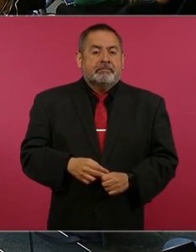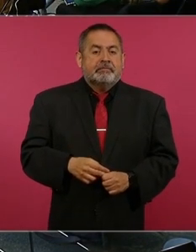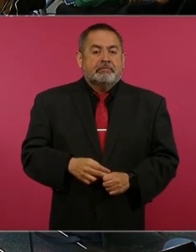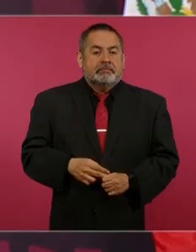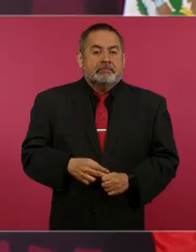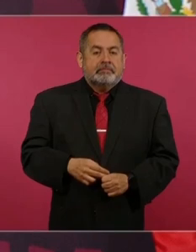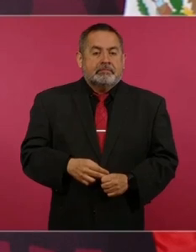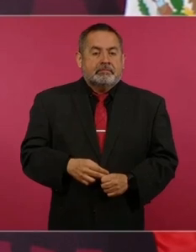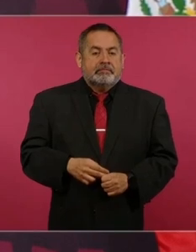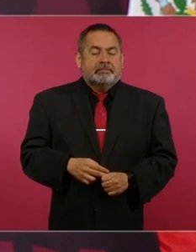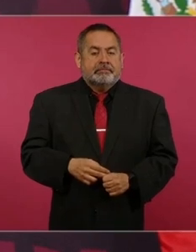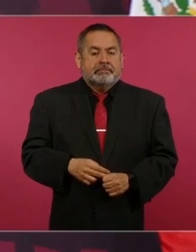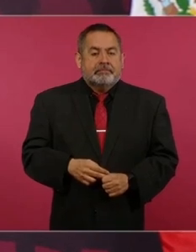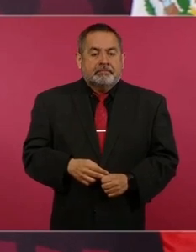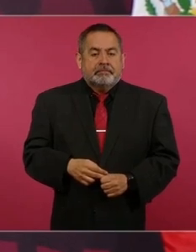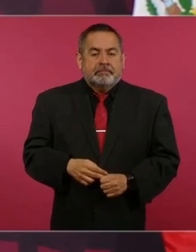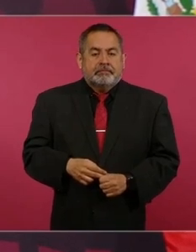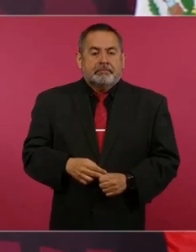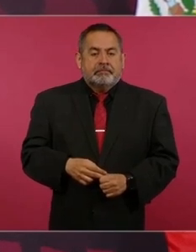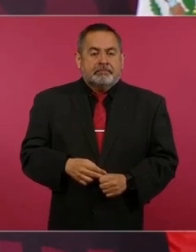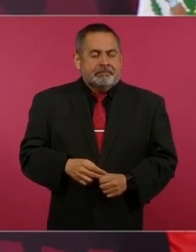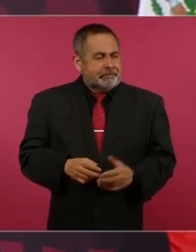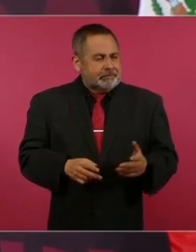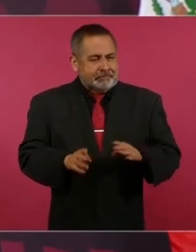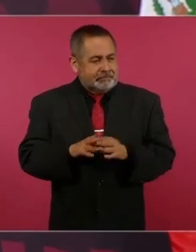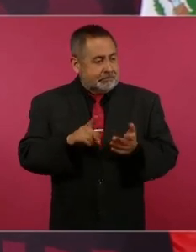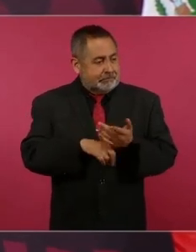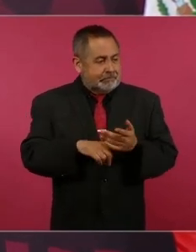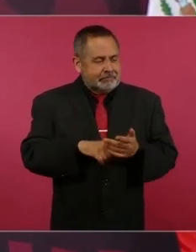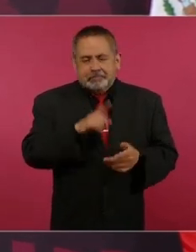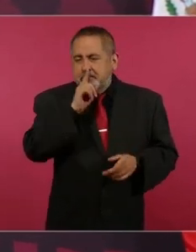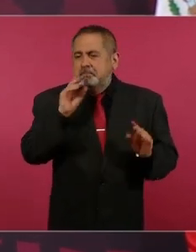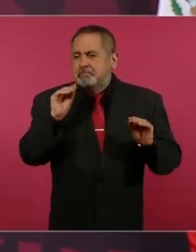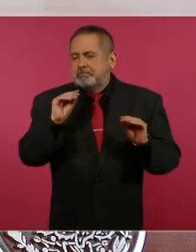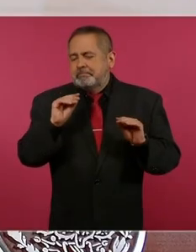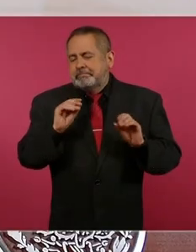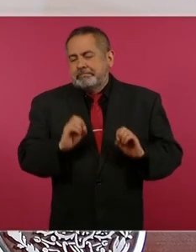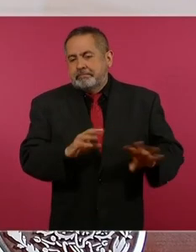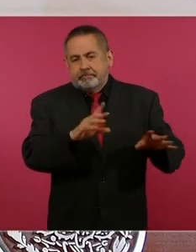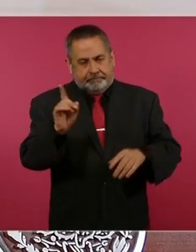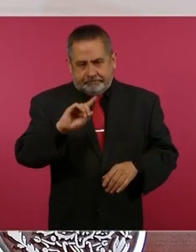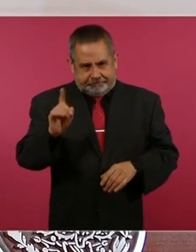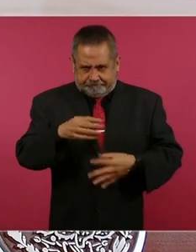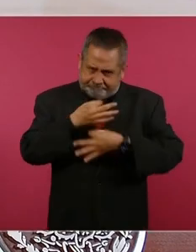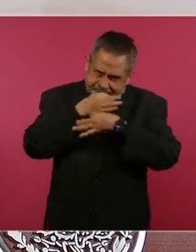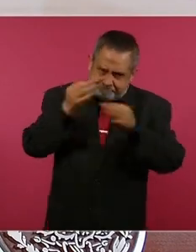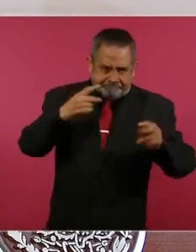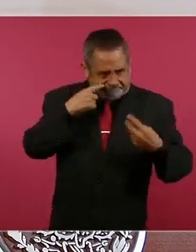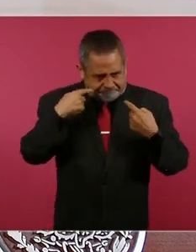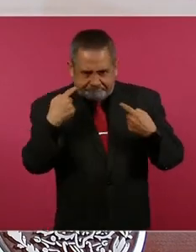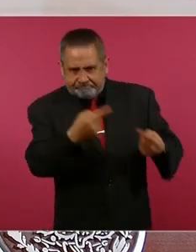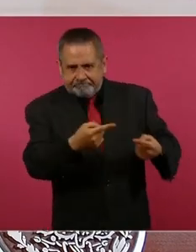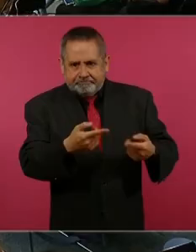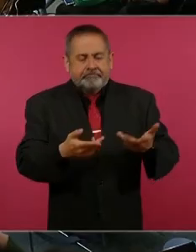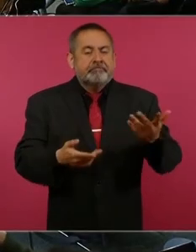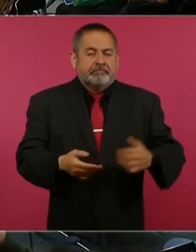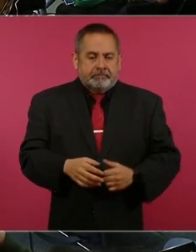¿Cómo vamos a dejar pasar esas cosas? si